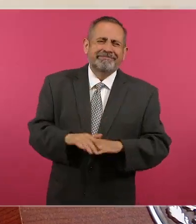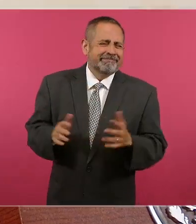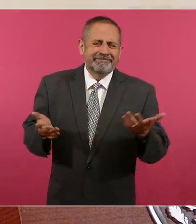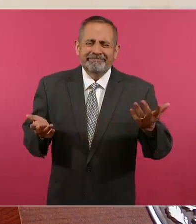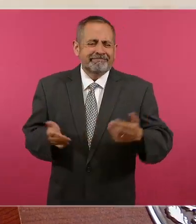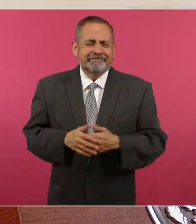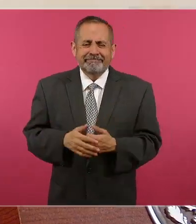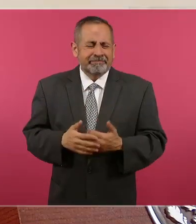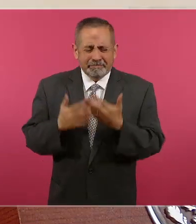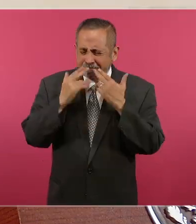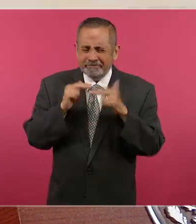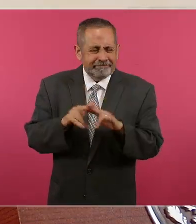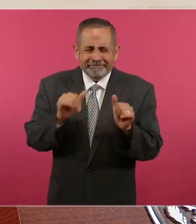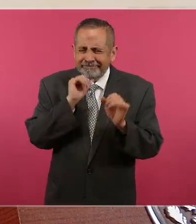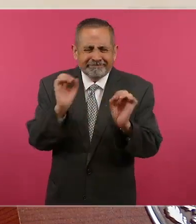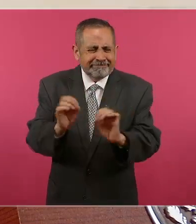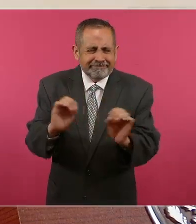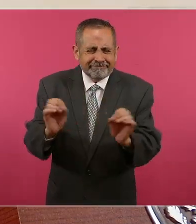Nada.